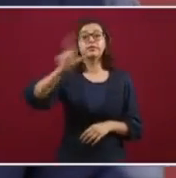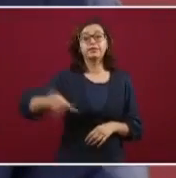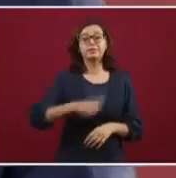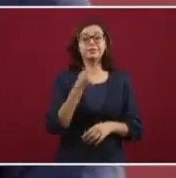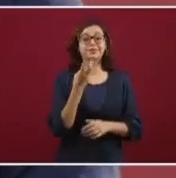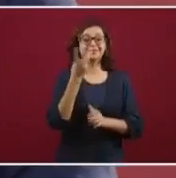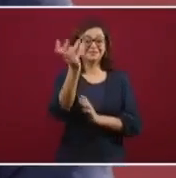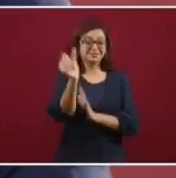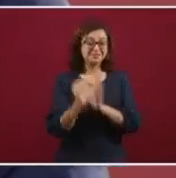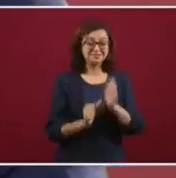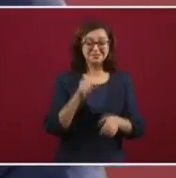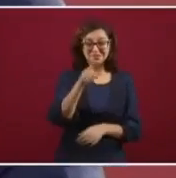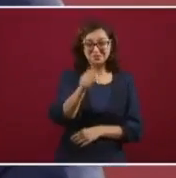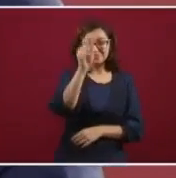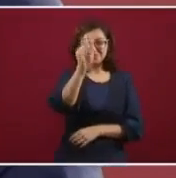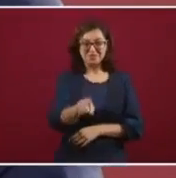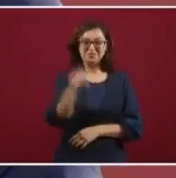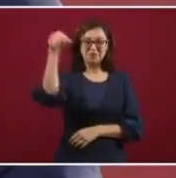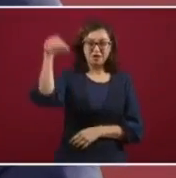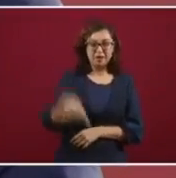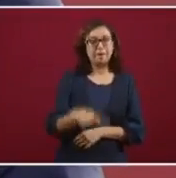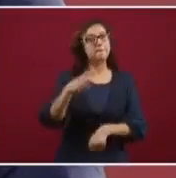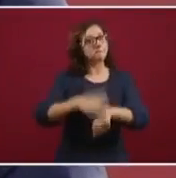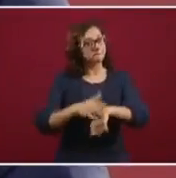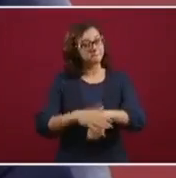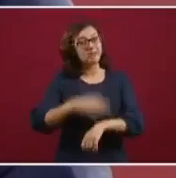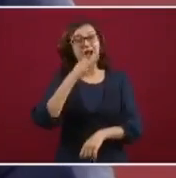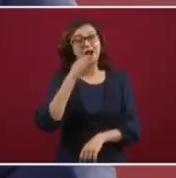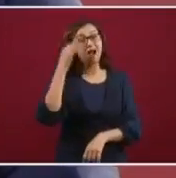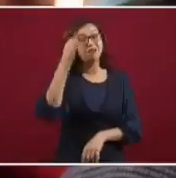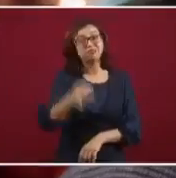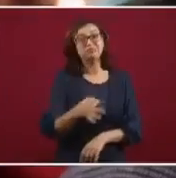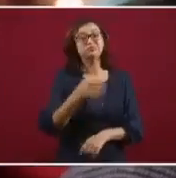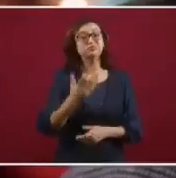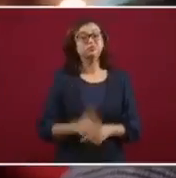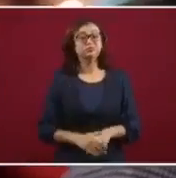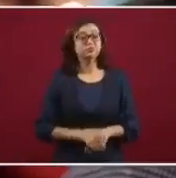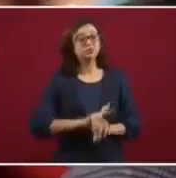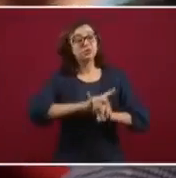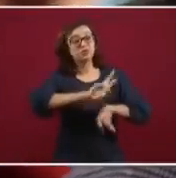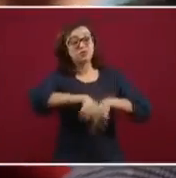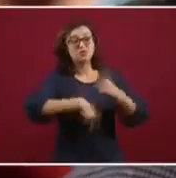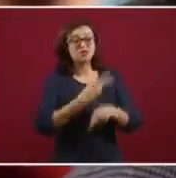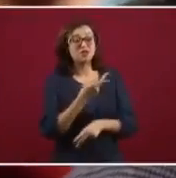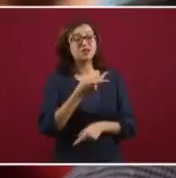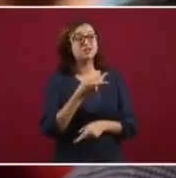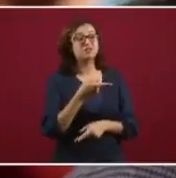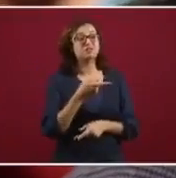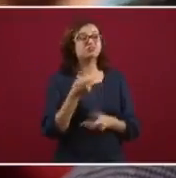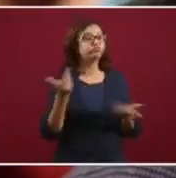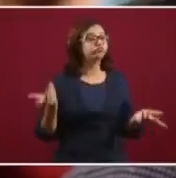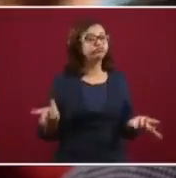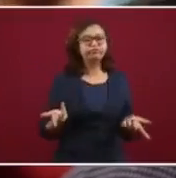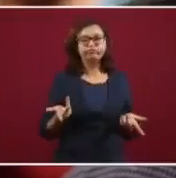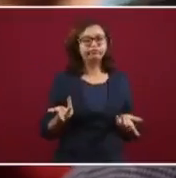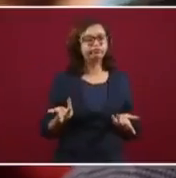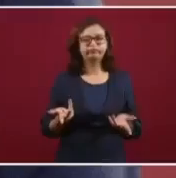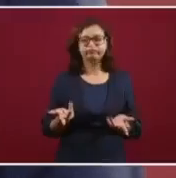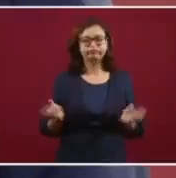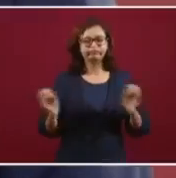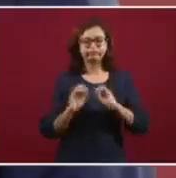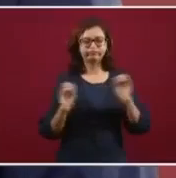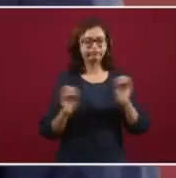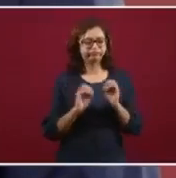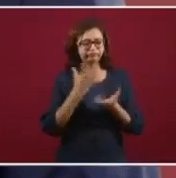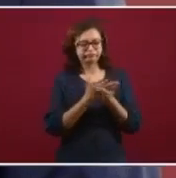en 3 meses a decir, pues fíjese que fueron, pero no